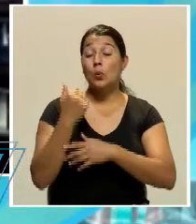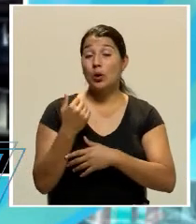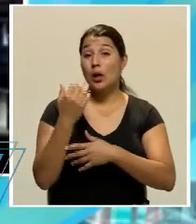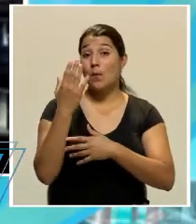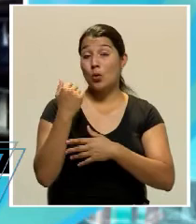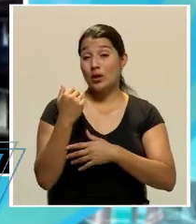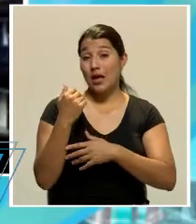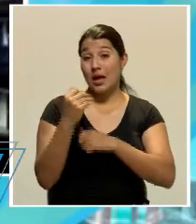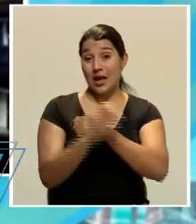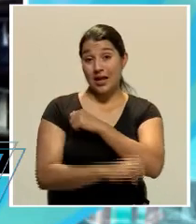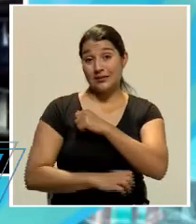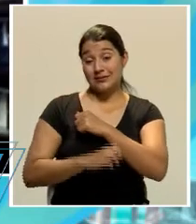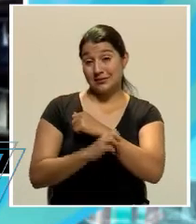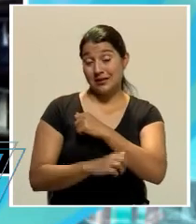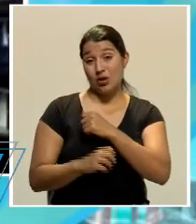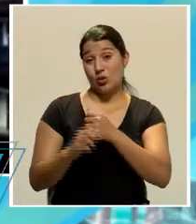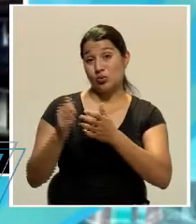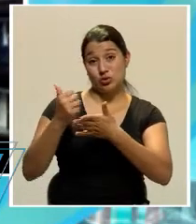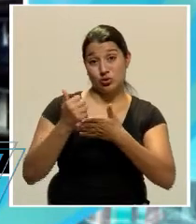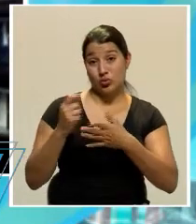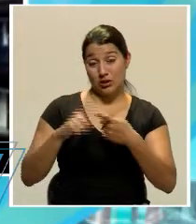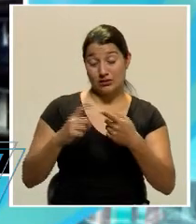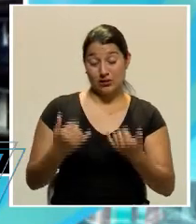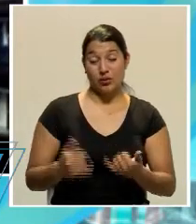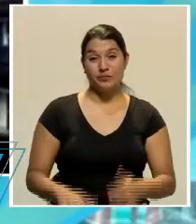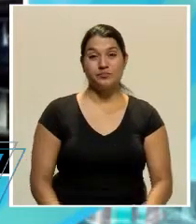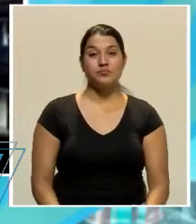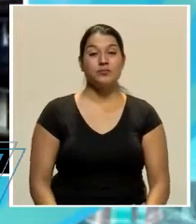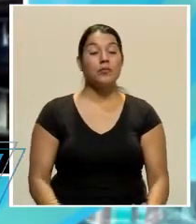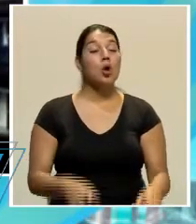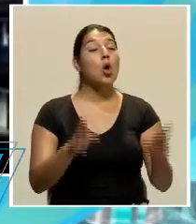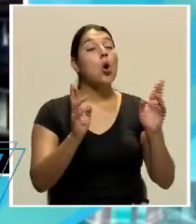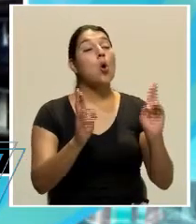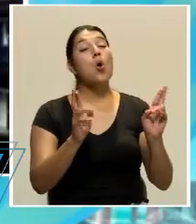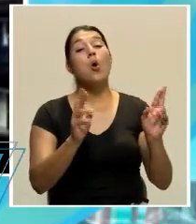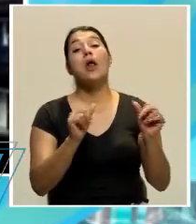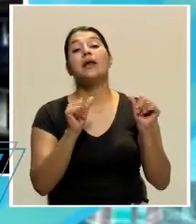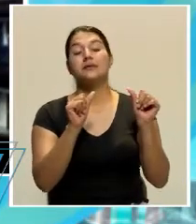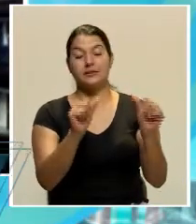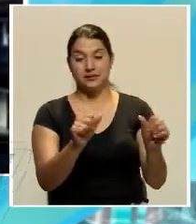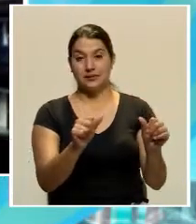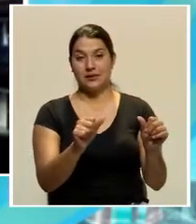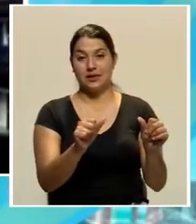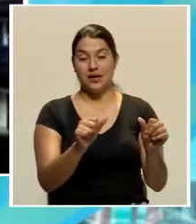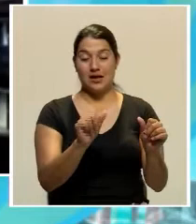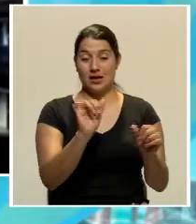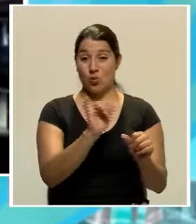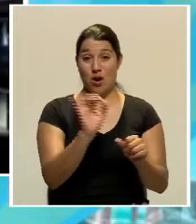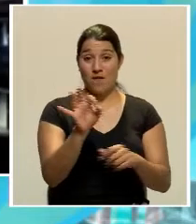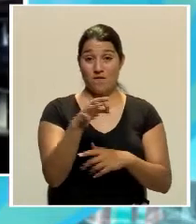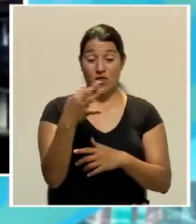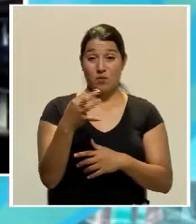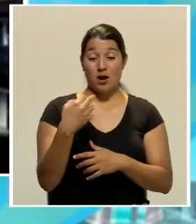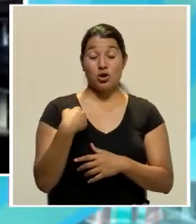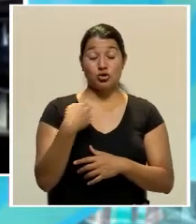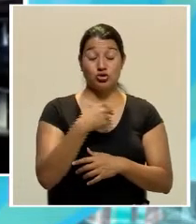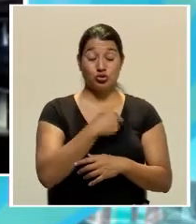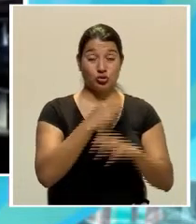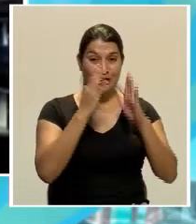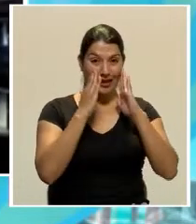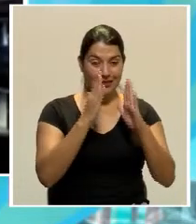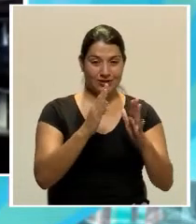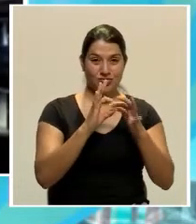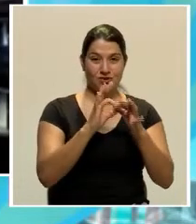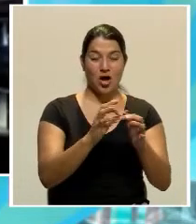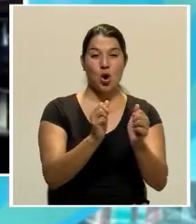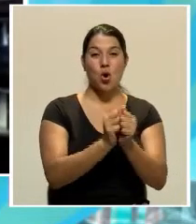subvenciona hasta el momento. Esperemos que así siga, que así siga siendo. Vamos a apuntarnos en